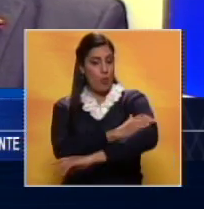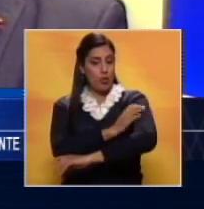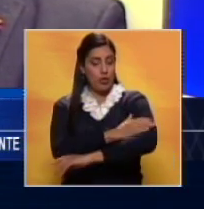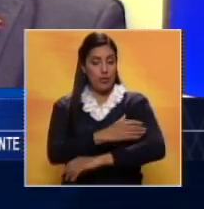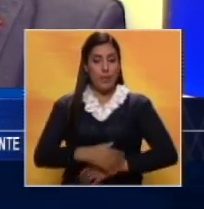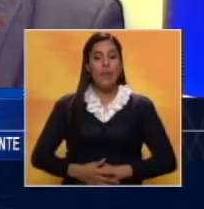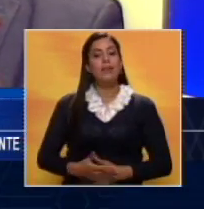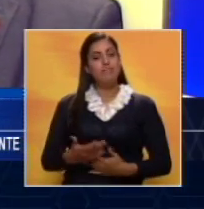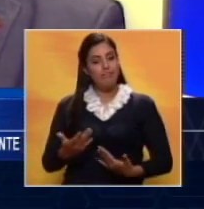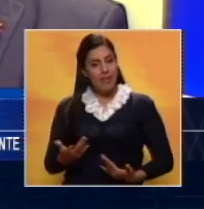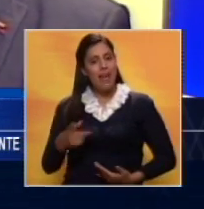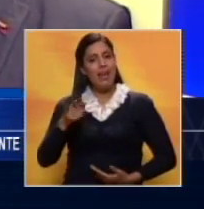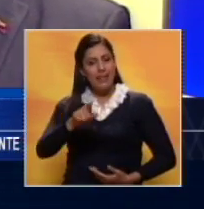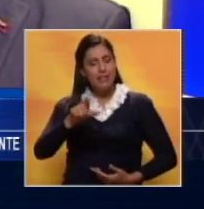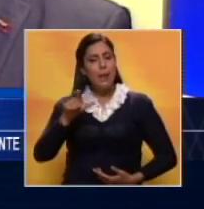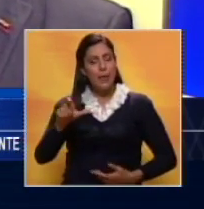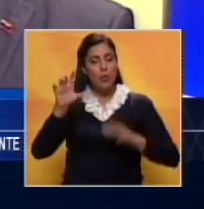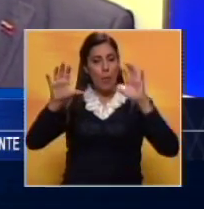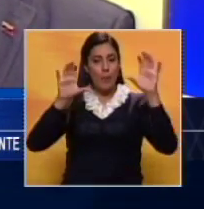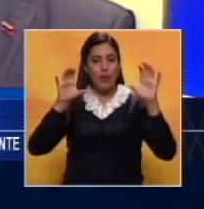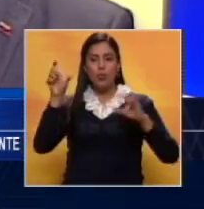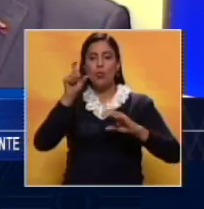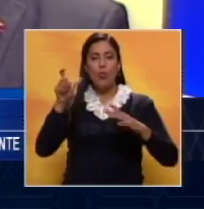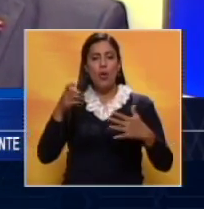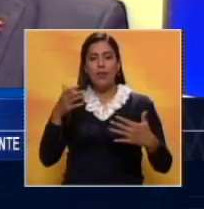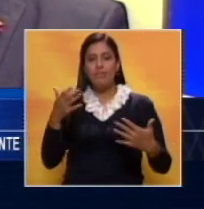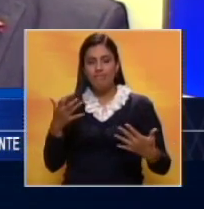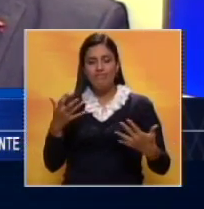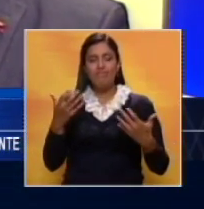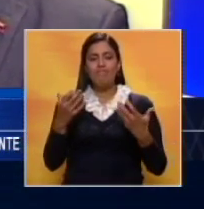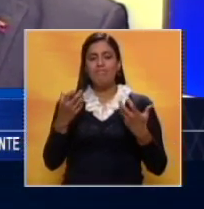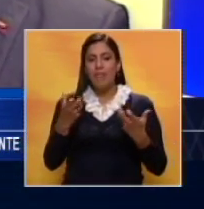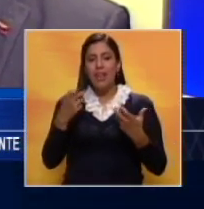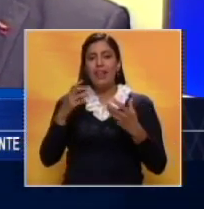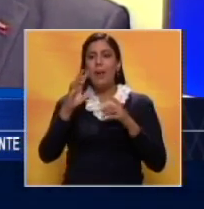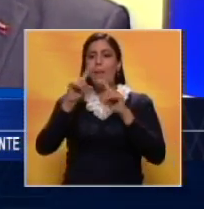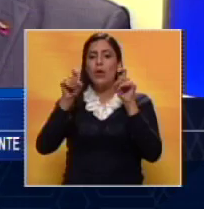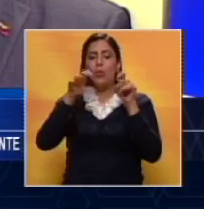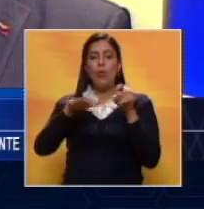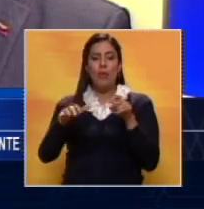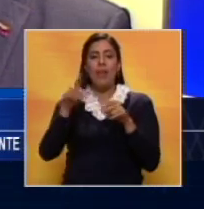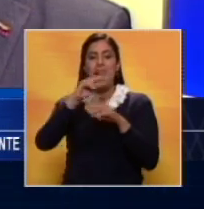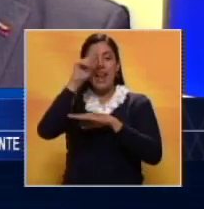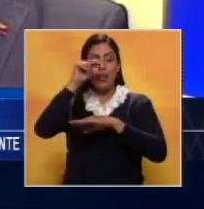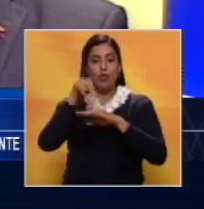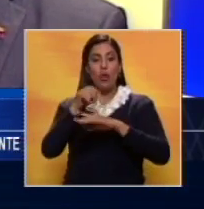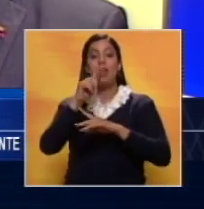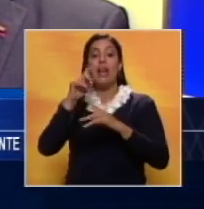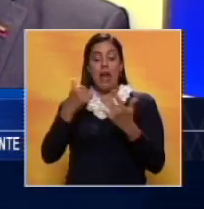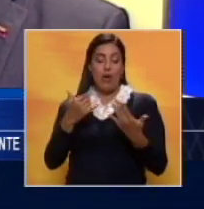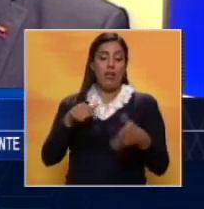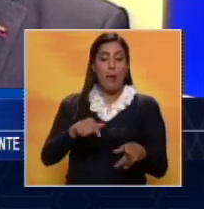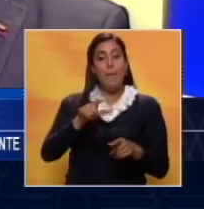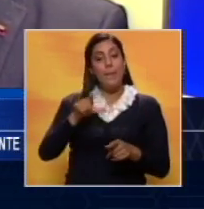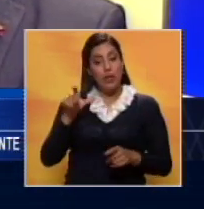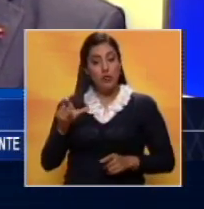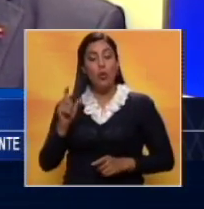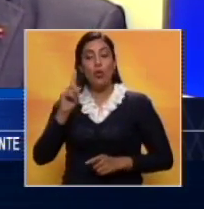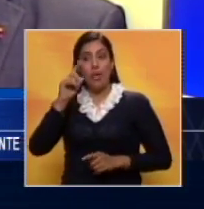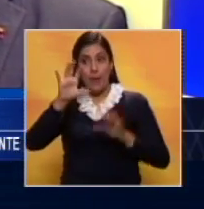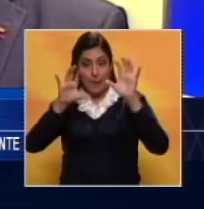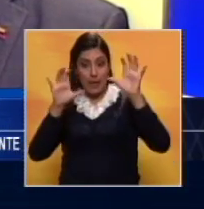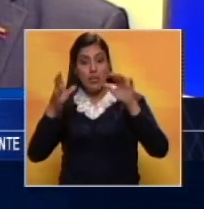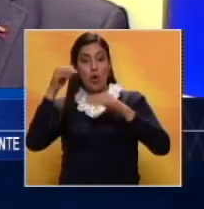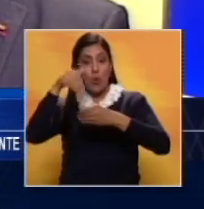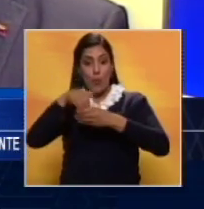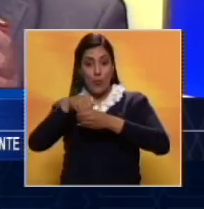oposición. Precisamente esos países buscan este consenso a nivel nacional, y desde luego aquellas personas, aquellos